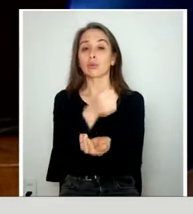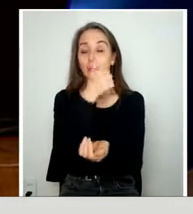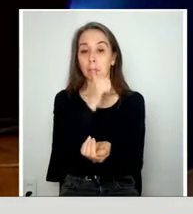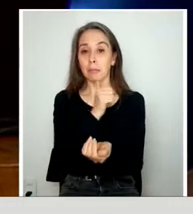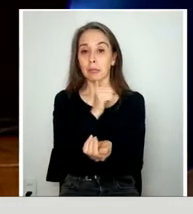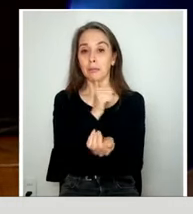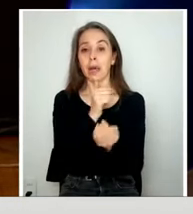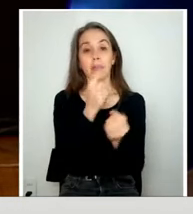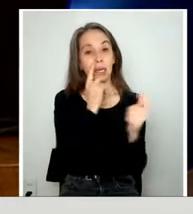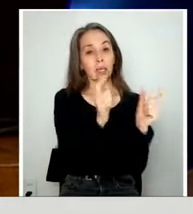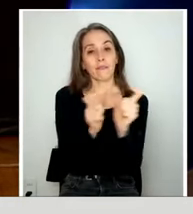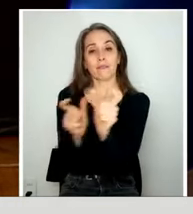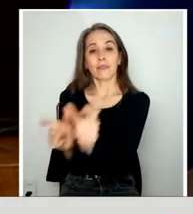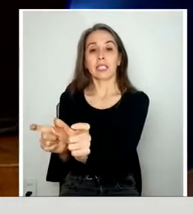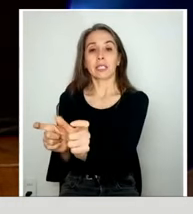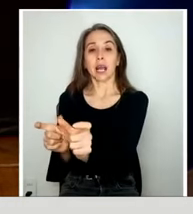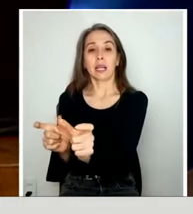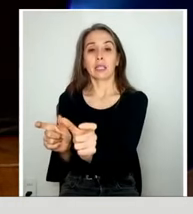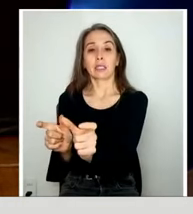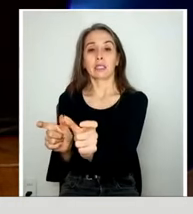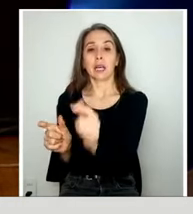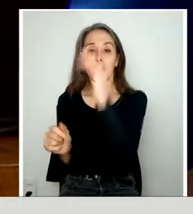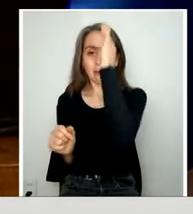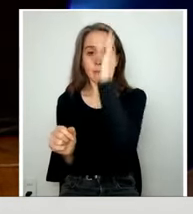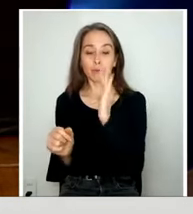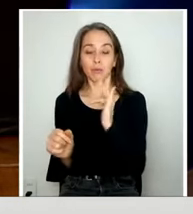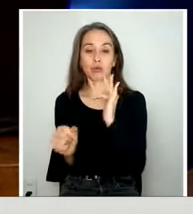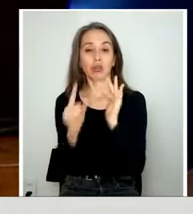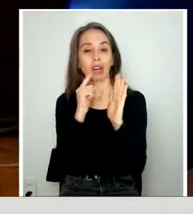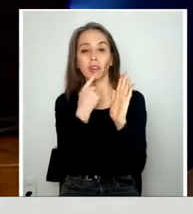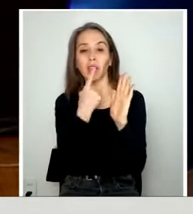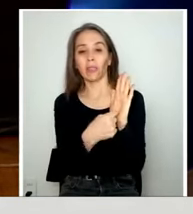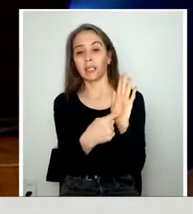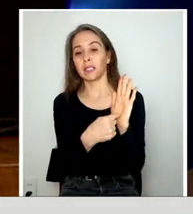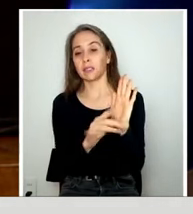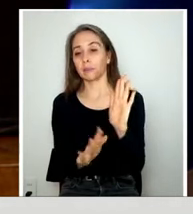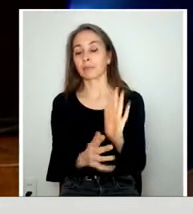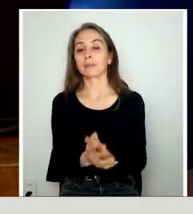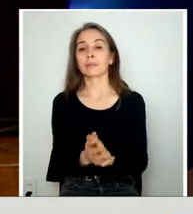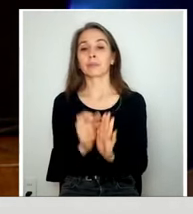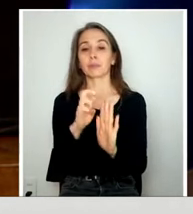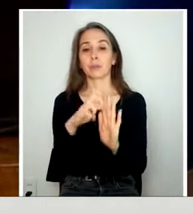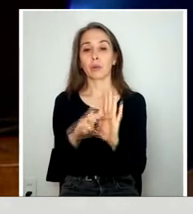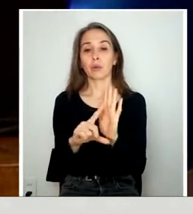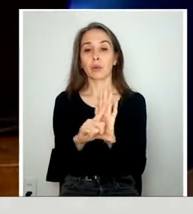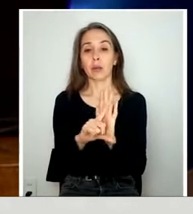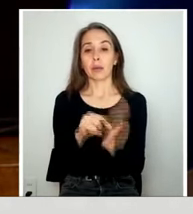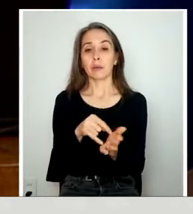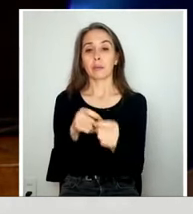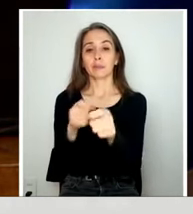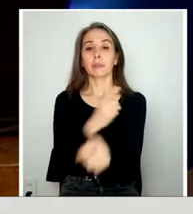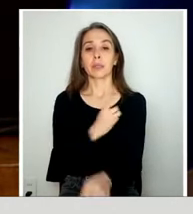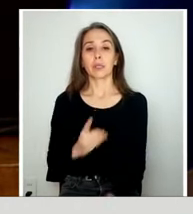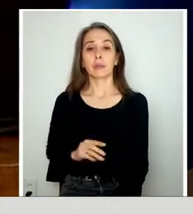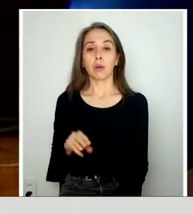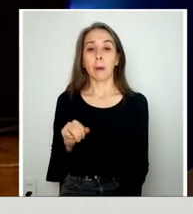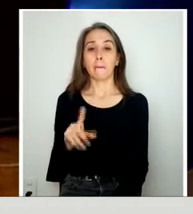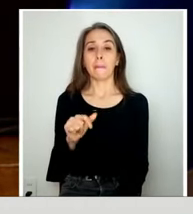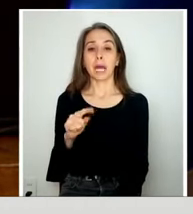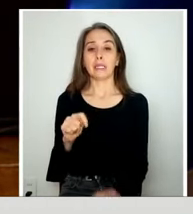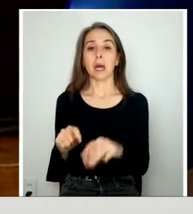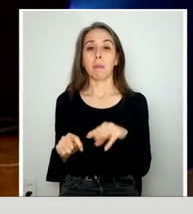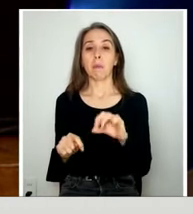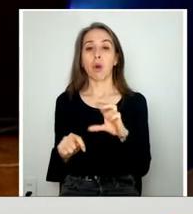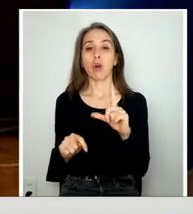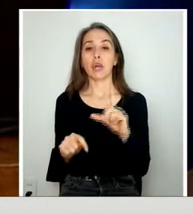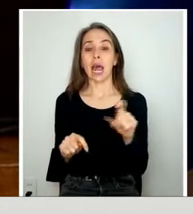la fiscalización por el funcionario respectivo proyecto iniciamos son de las diputadas suelas marzán Molina Morales Doña javiera